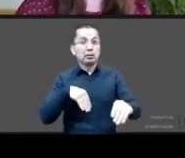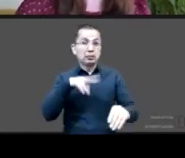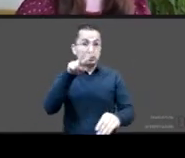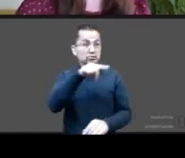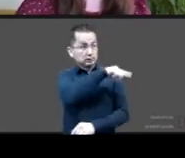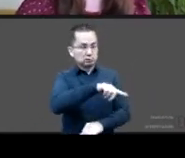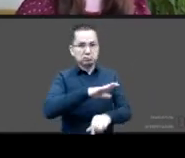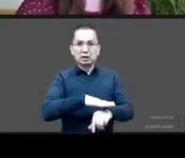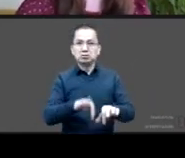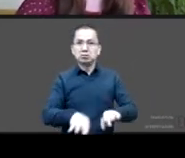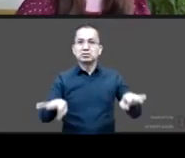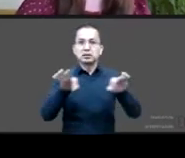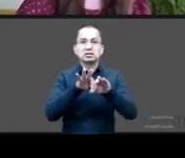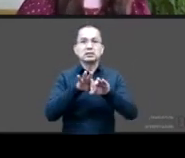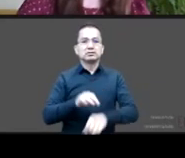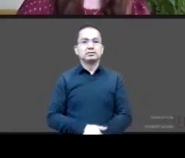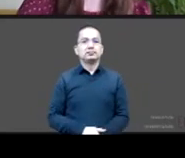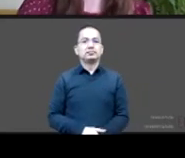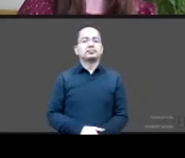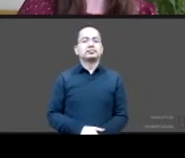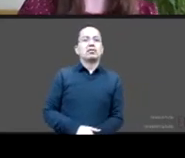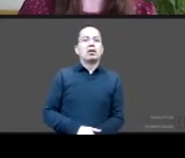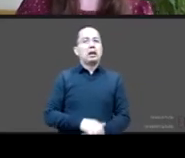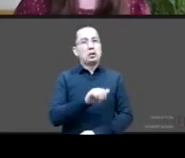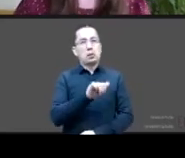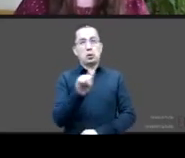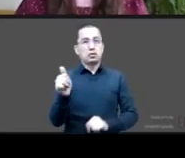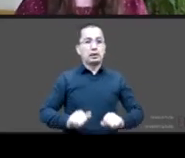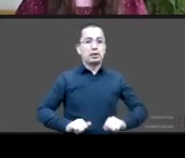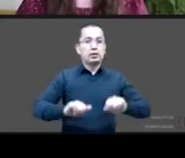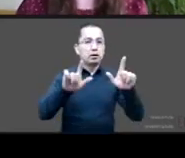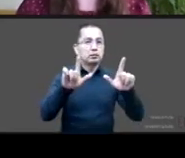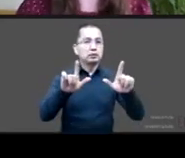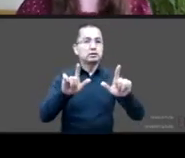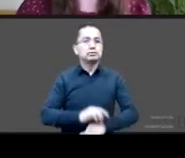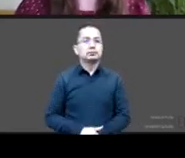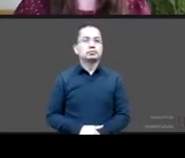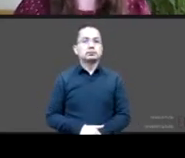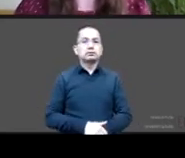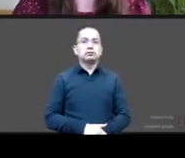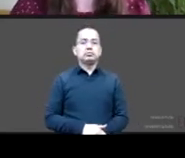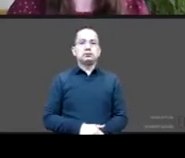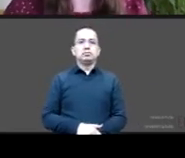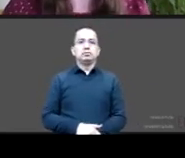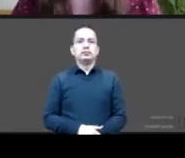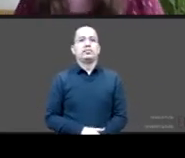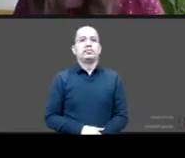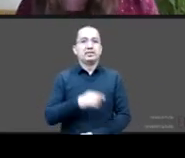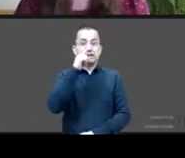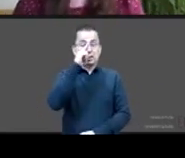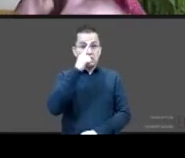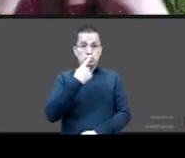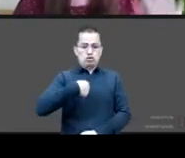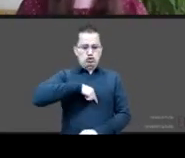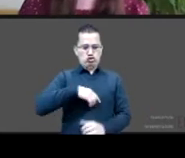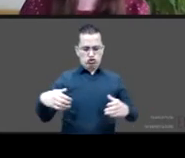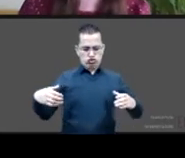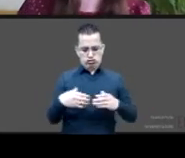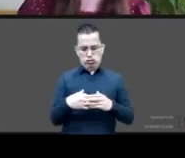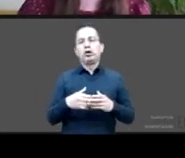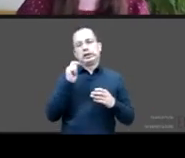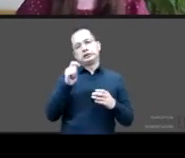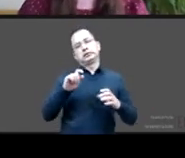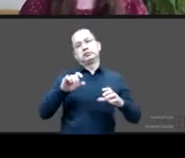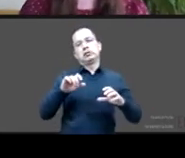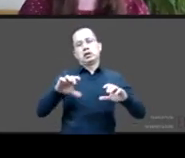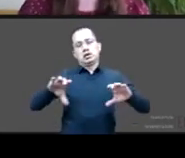espero en un segundo que ahorita tenemos ahí está estamos haciendo desde la dimensión juvenil vocacional que es el área encargada de